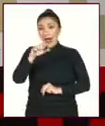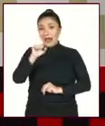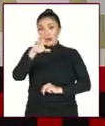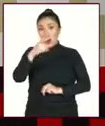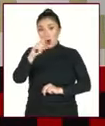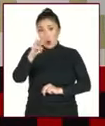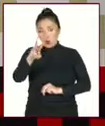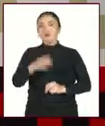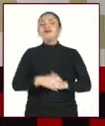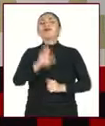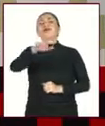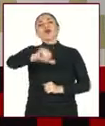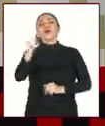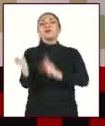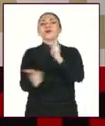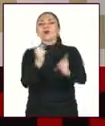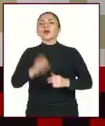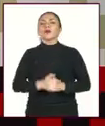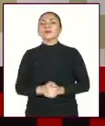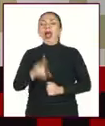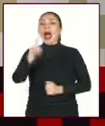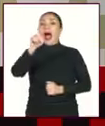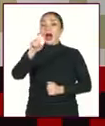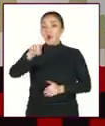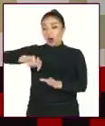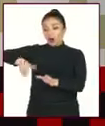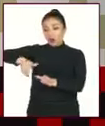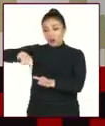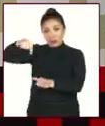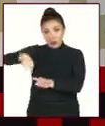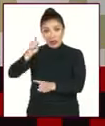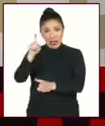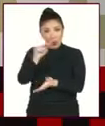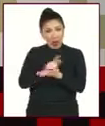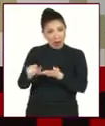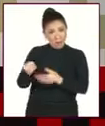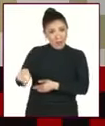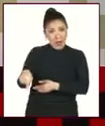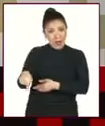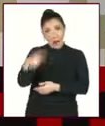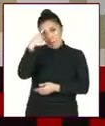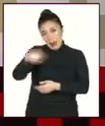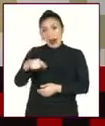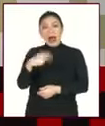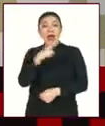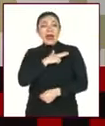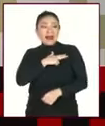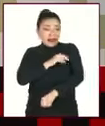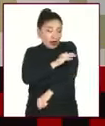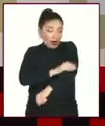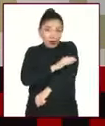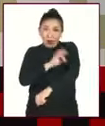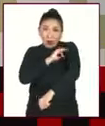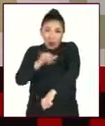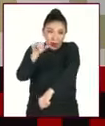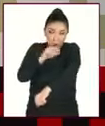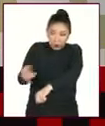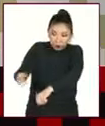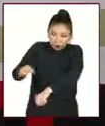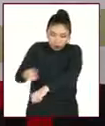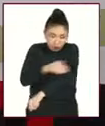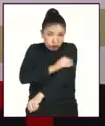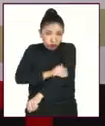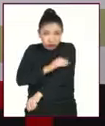Kirat Suyari pregunta, ¿el agua de la llave cuenta como agua limpia para lavar la herida que está sangrando? Sí